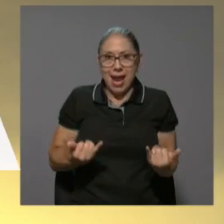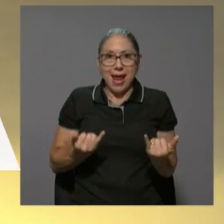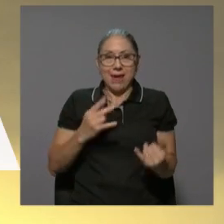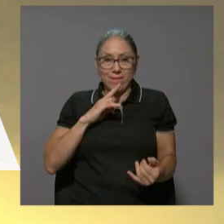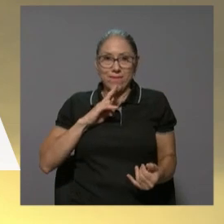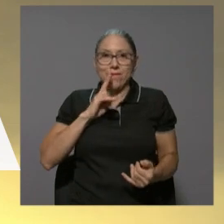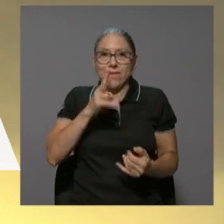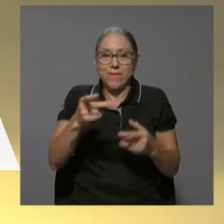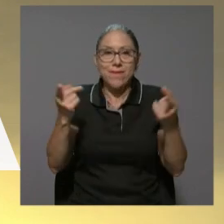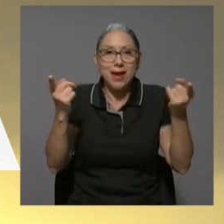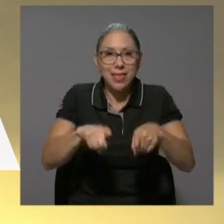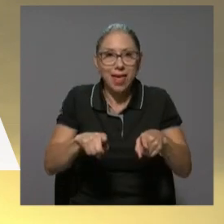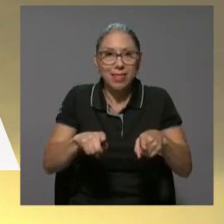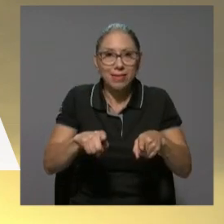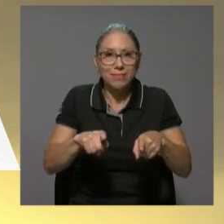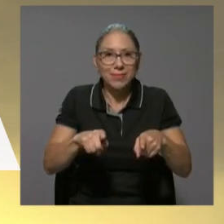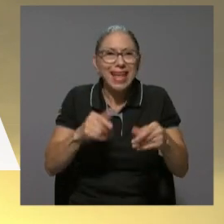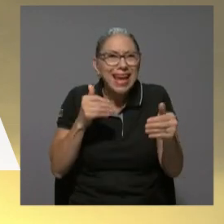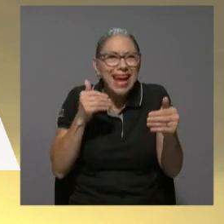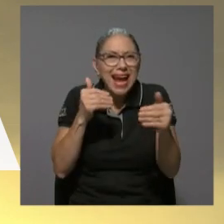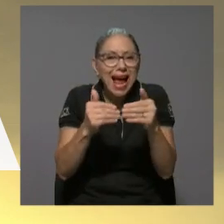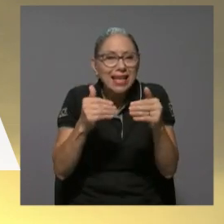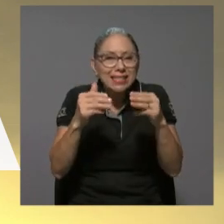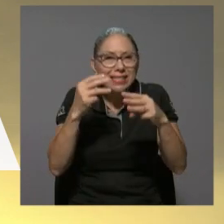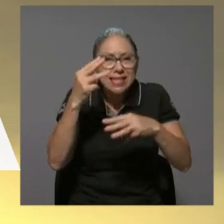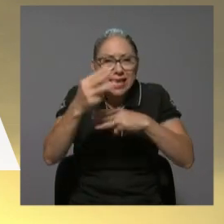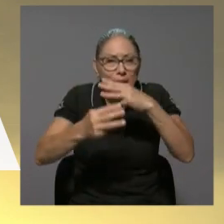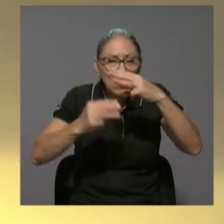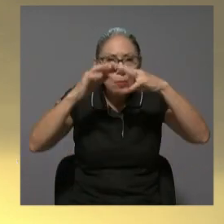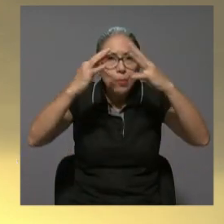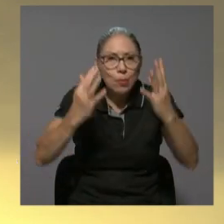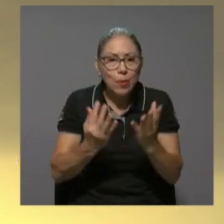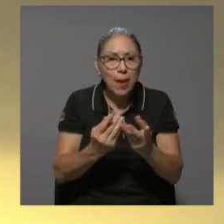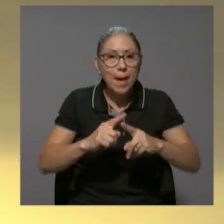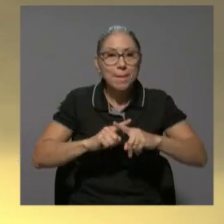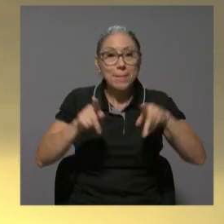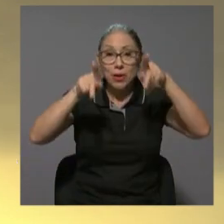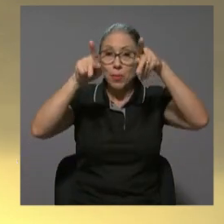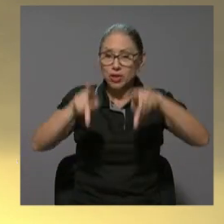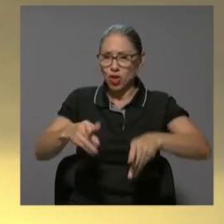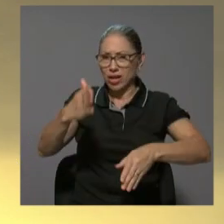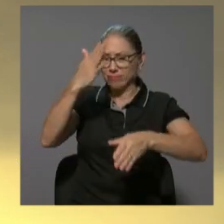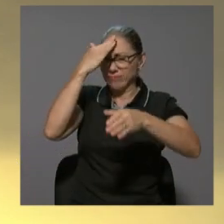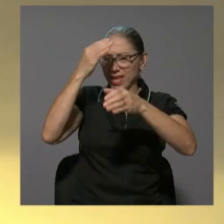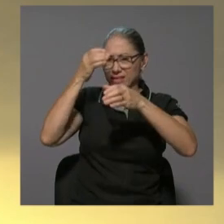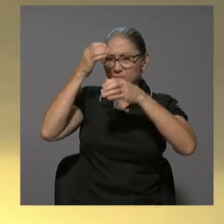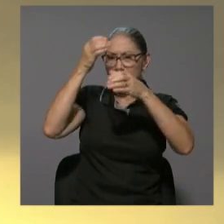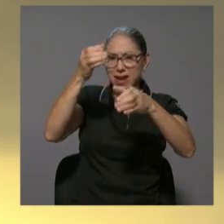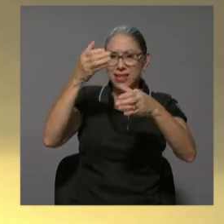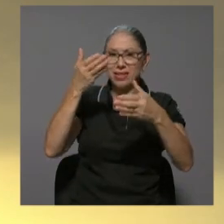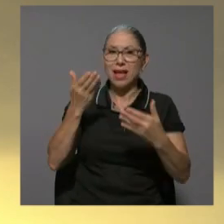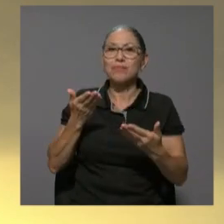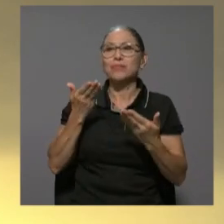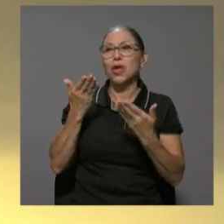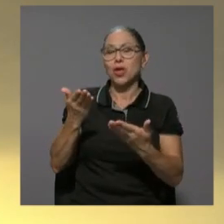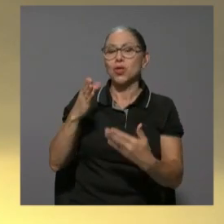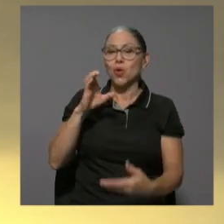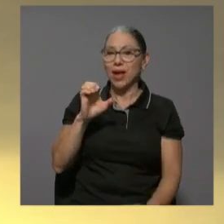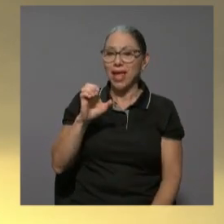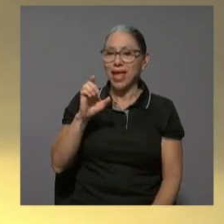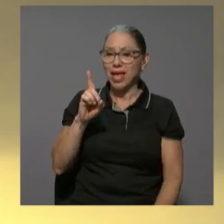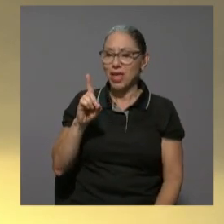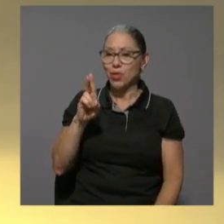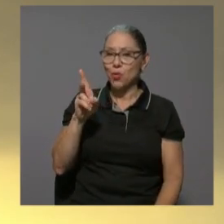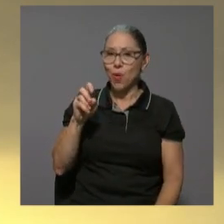casi a nivel planetario. Pero el experto es don Eduardo Ulibarri. Entonces, si yo empiezo a explicar, entonces se quedan